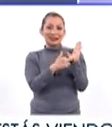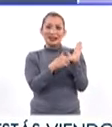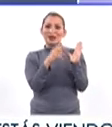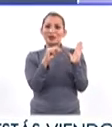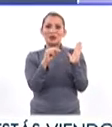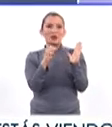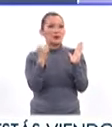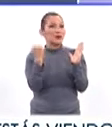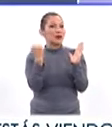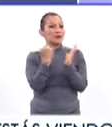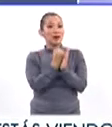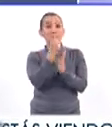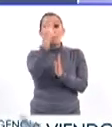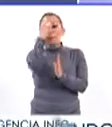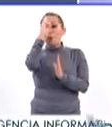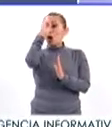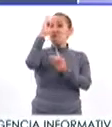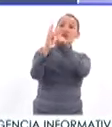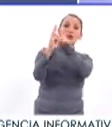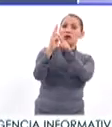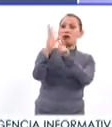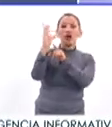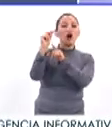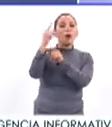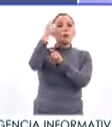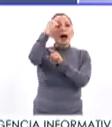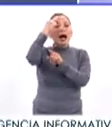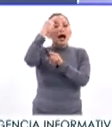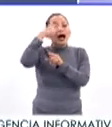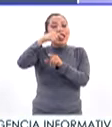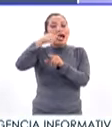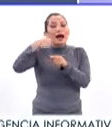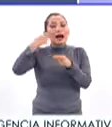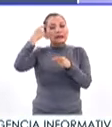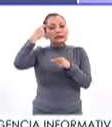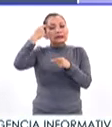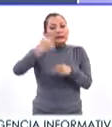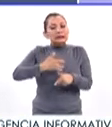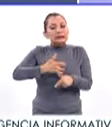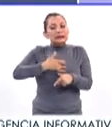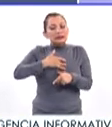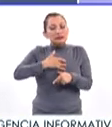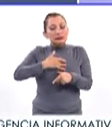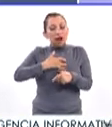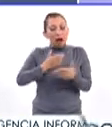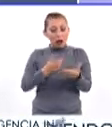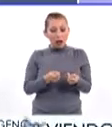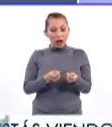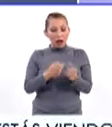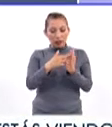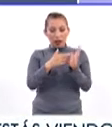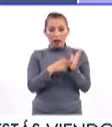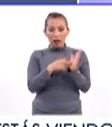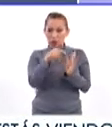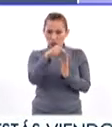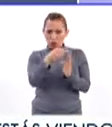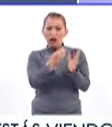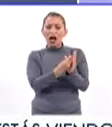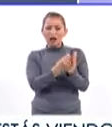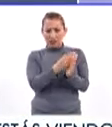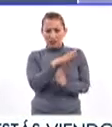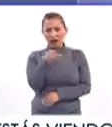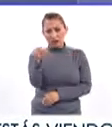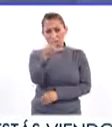son necesariamente para prohibir, sino para hacer conciencia. En la conciencia de, estás en